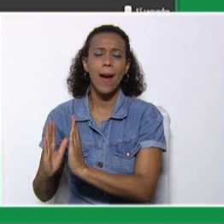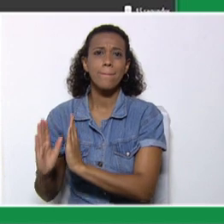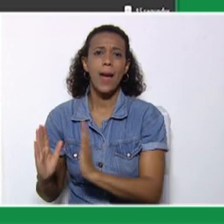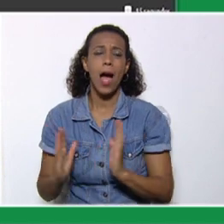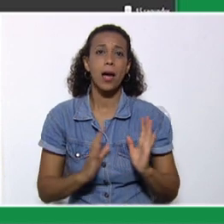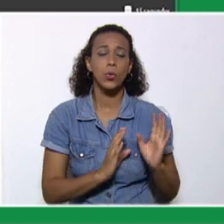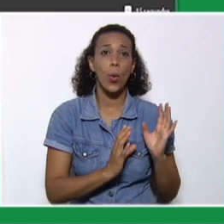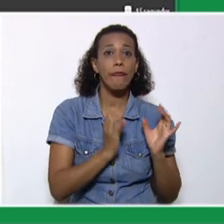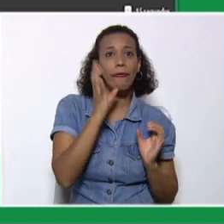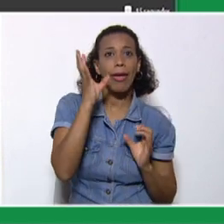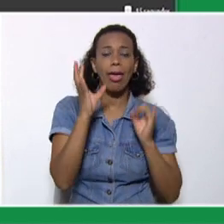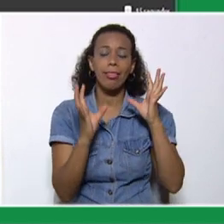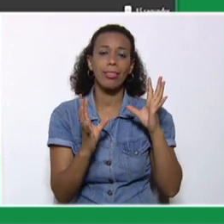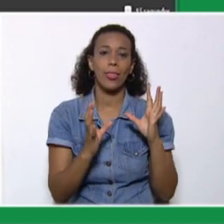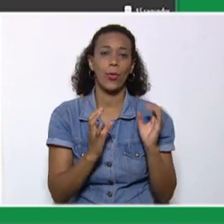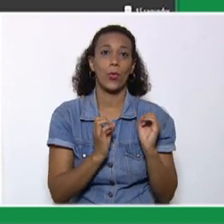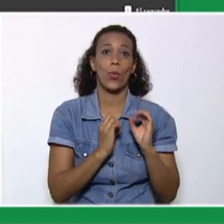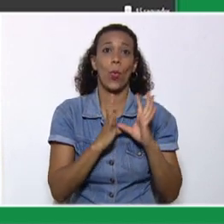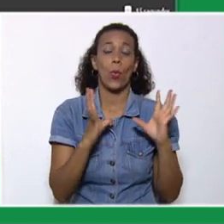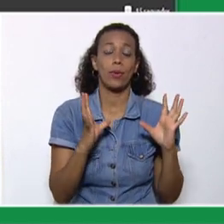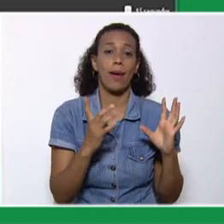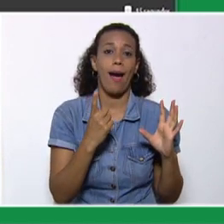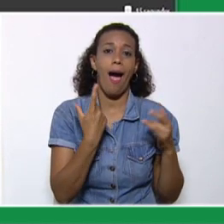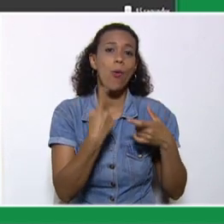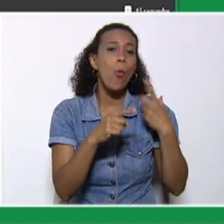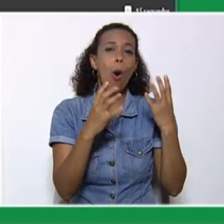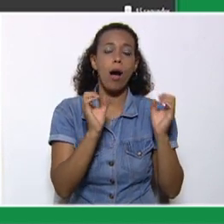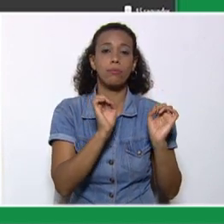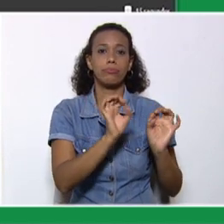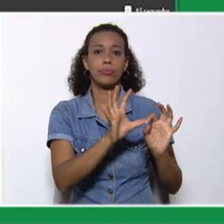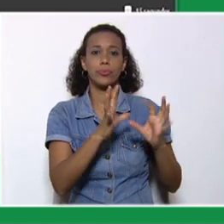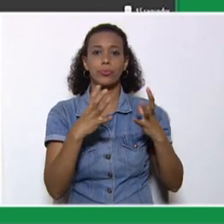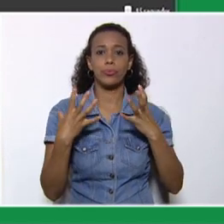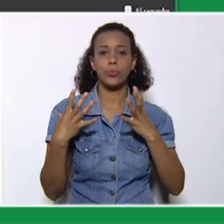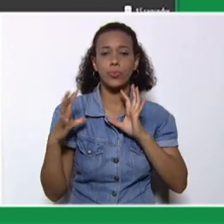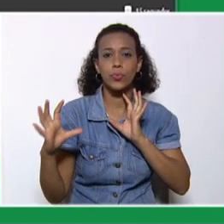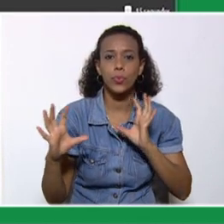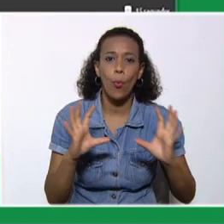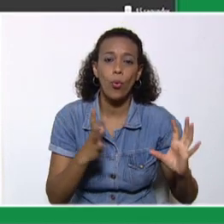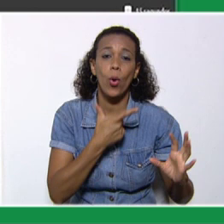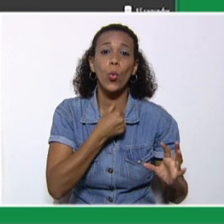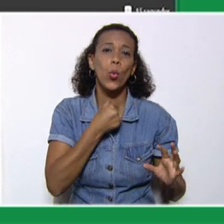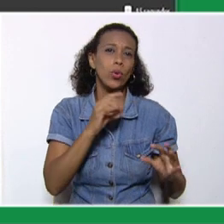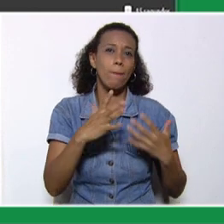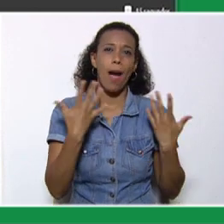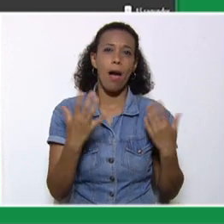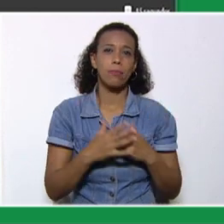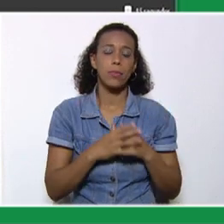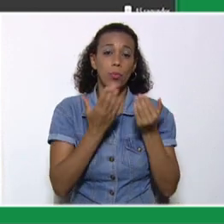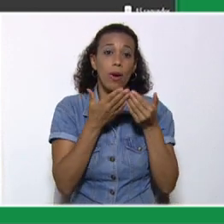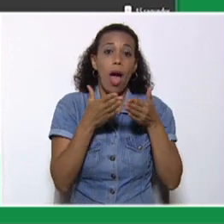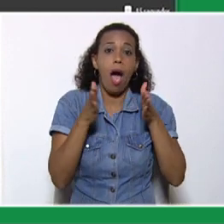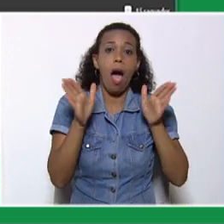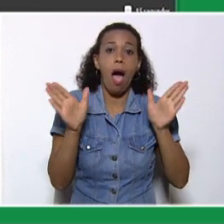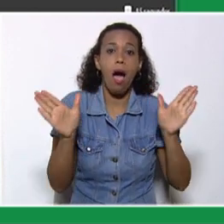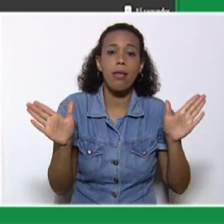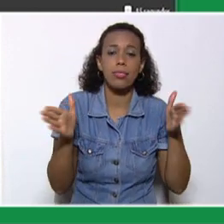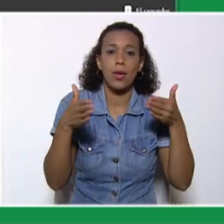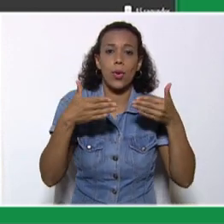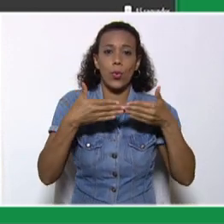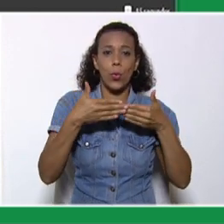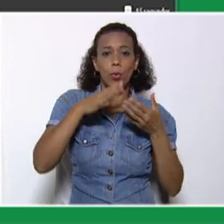Son varios efectos. Aquí tenemos varias alternativas que pueden ser de nuestra elección. Yo voy a elegir atenuar.